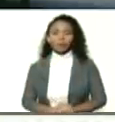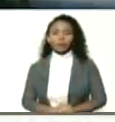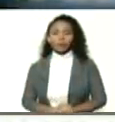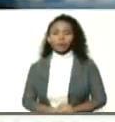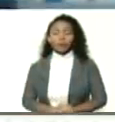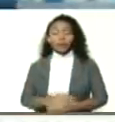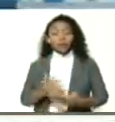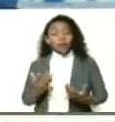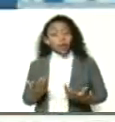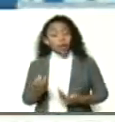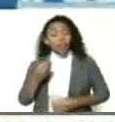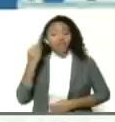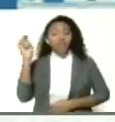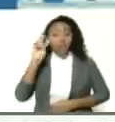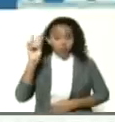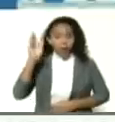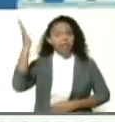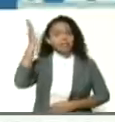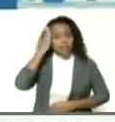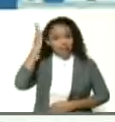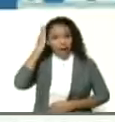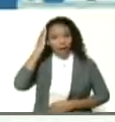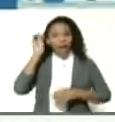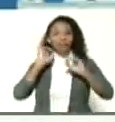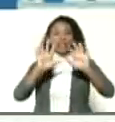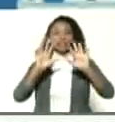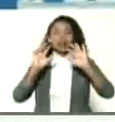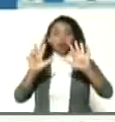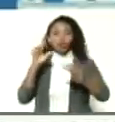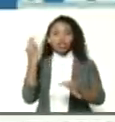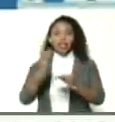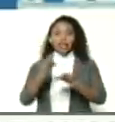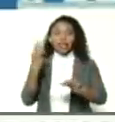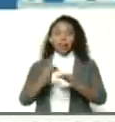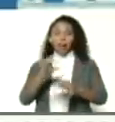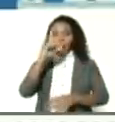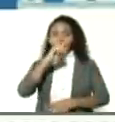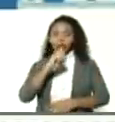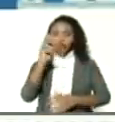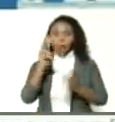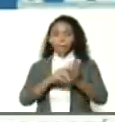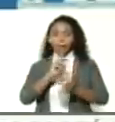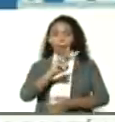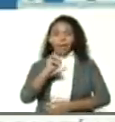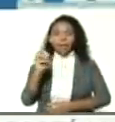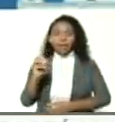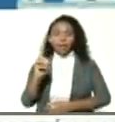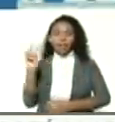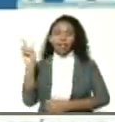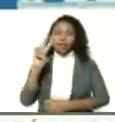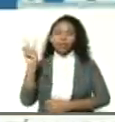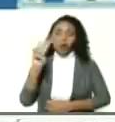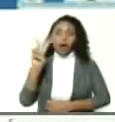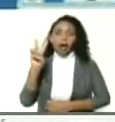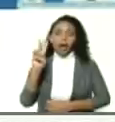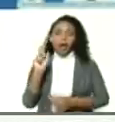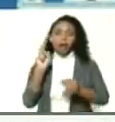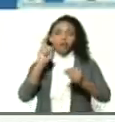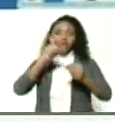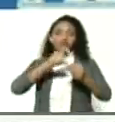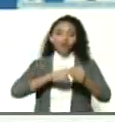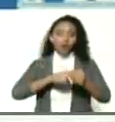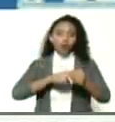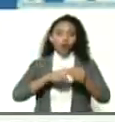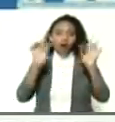Como Venezuela bien sabe, el 18 de septiembre del año 2020, Venezuela suscribió